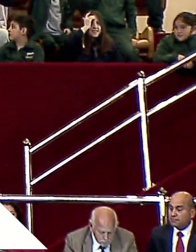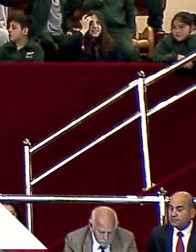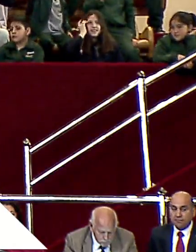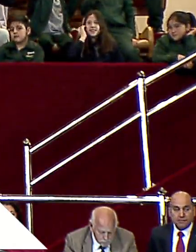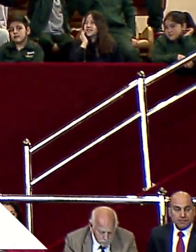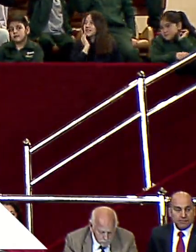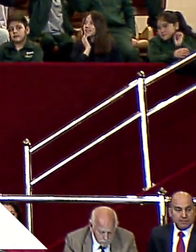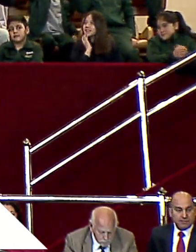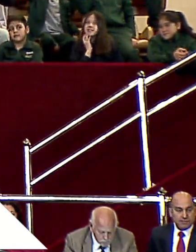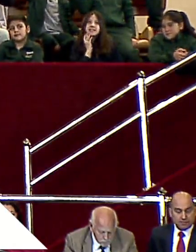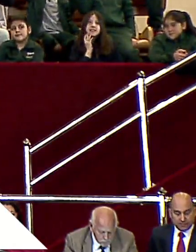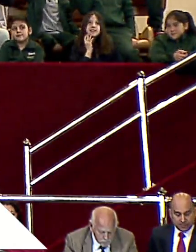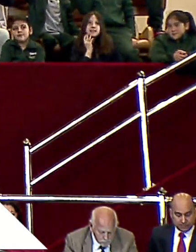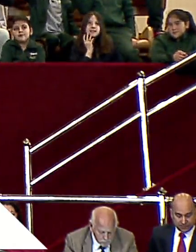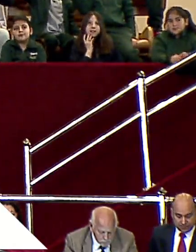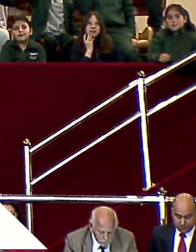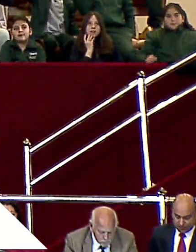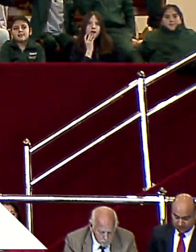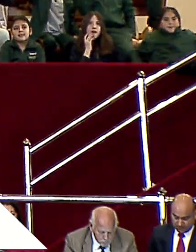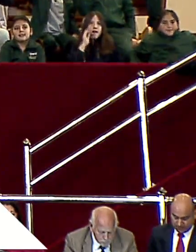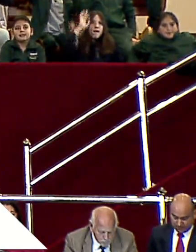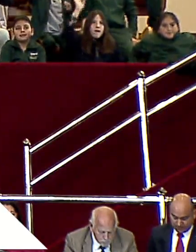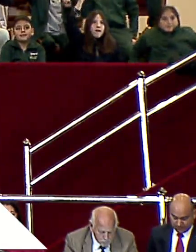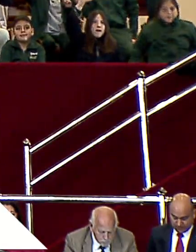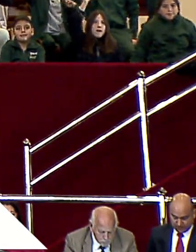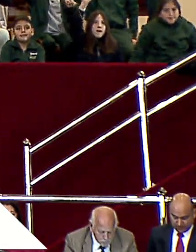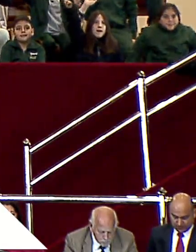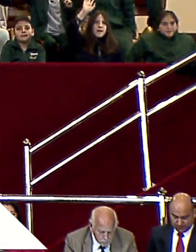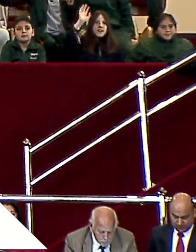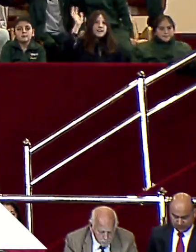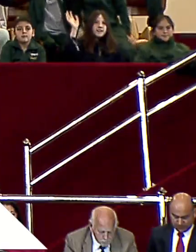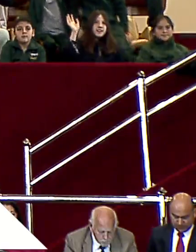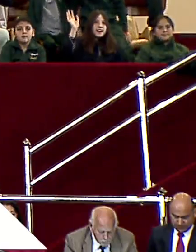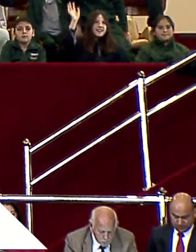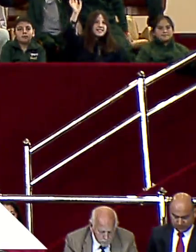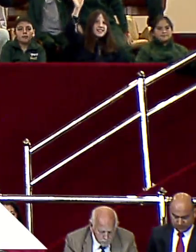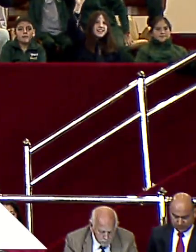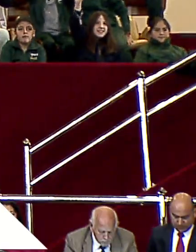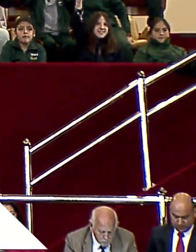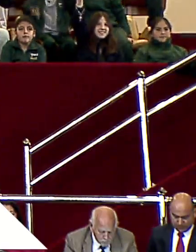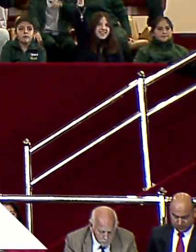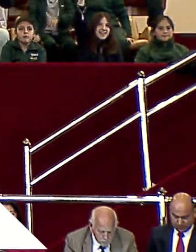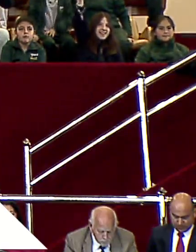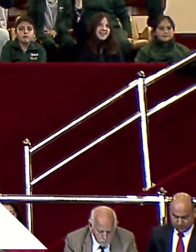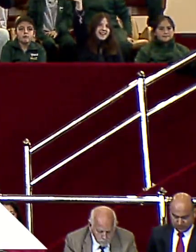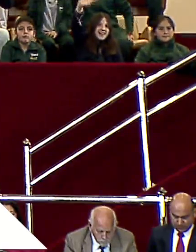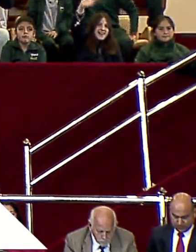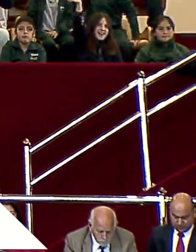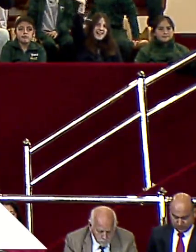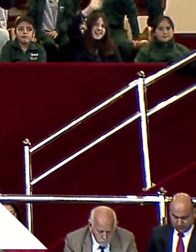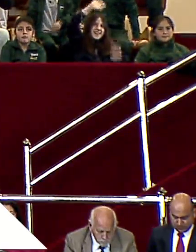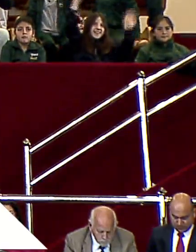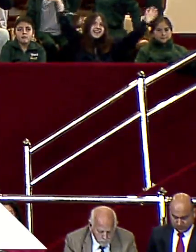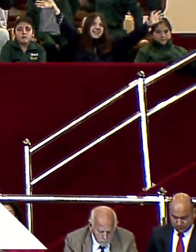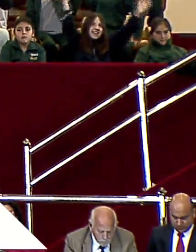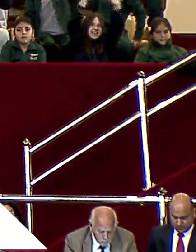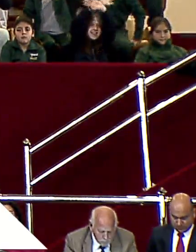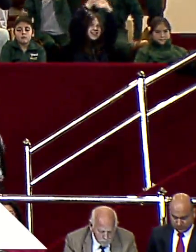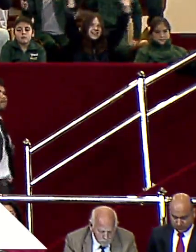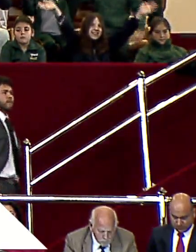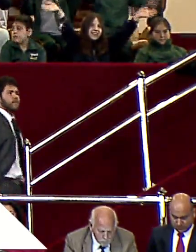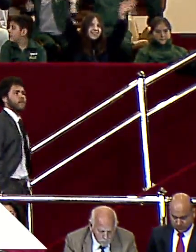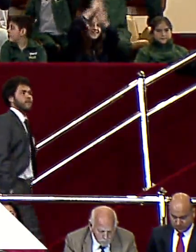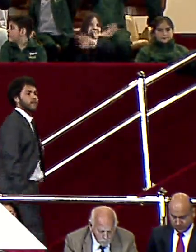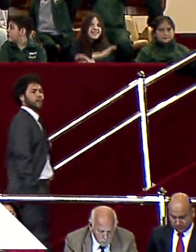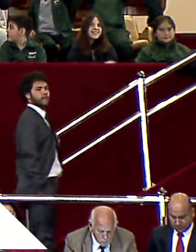educación don Ricardo Álvarez González y Rivara sean ustedes bienvenidos al hemiciclo y han sido invitados a la corporación por el